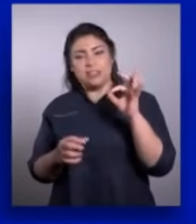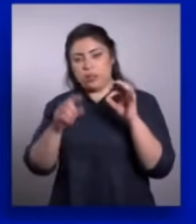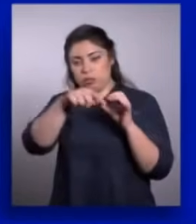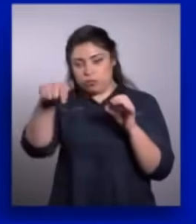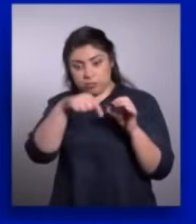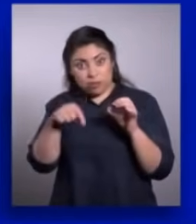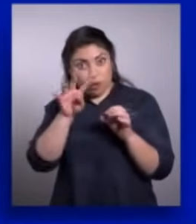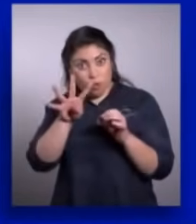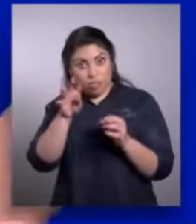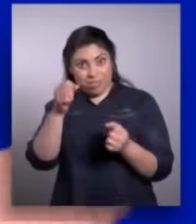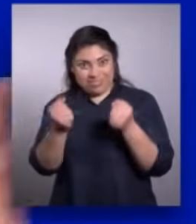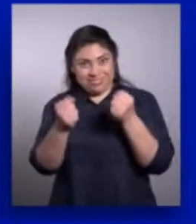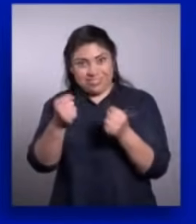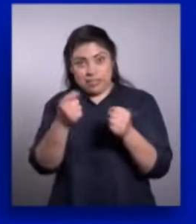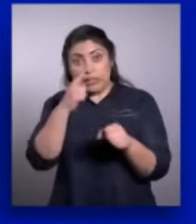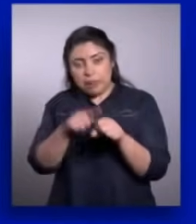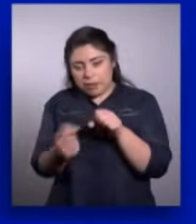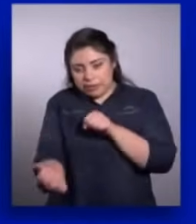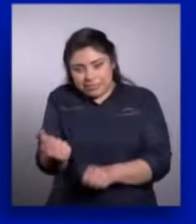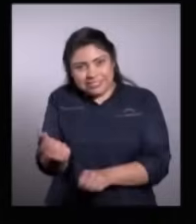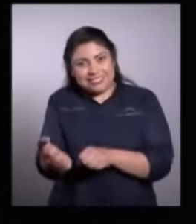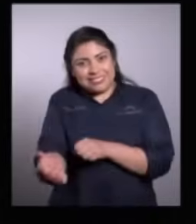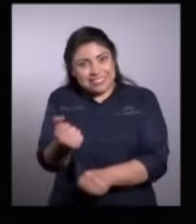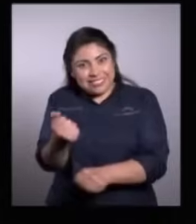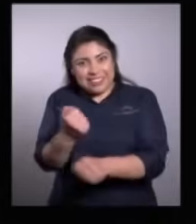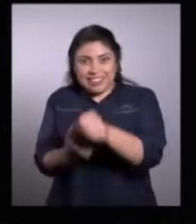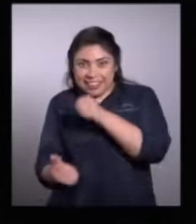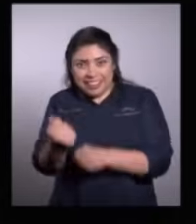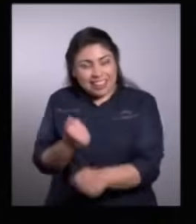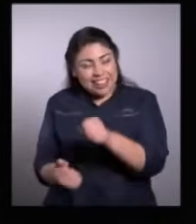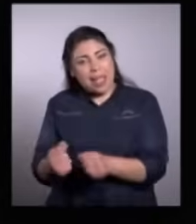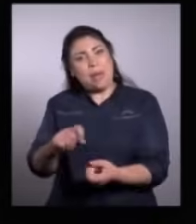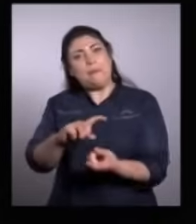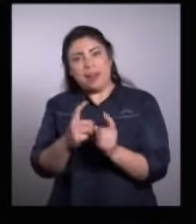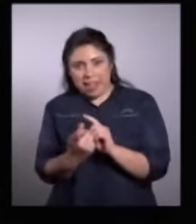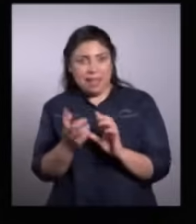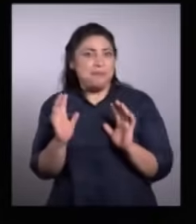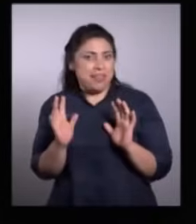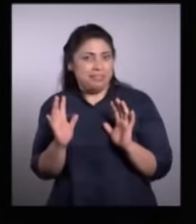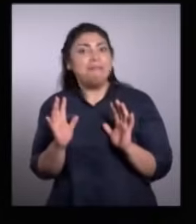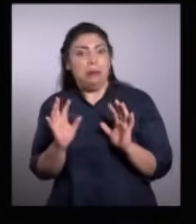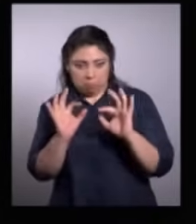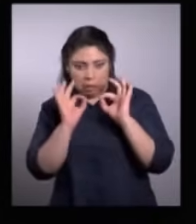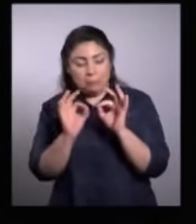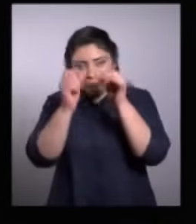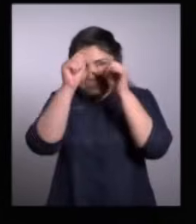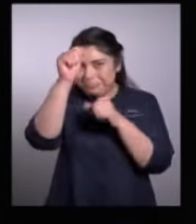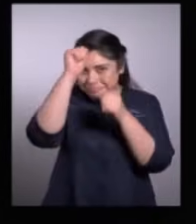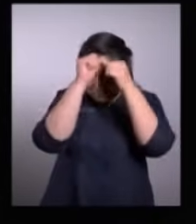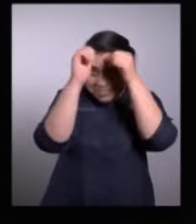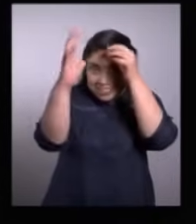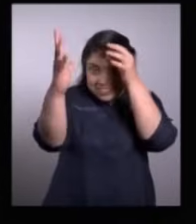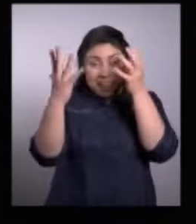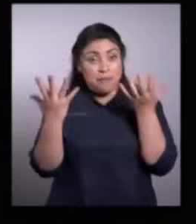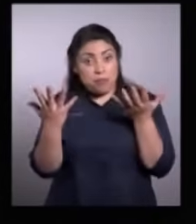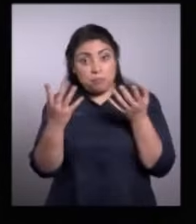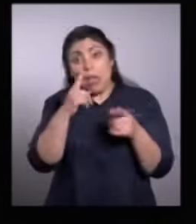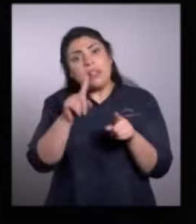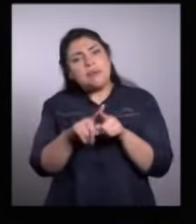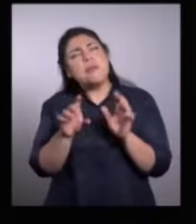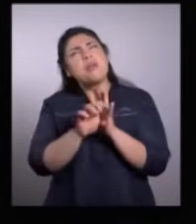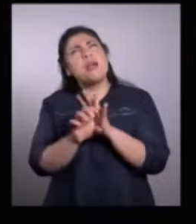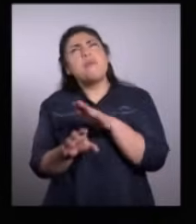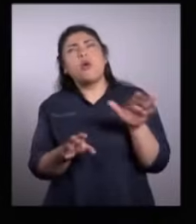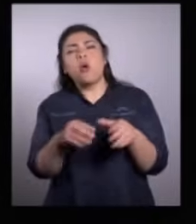le agregas que estén todas las herramientas para cambiarlo, por supuesto, un poco de ahorro en medio de crisis, ¿verdad? Eso te da